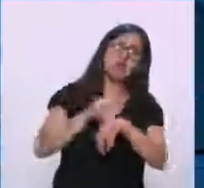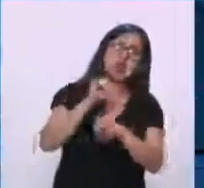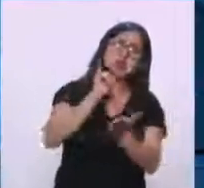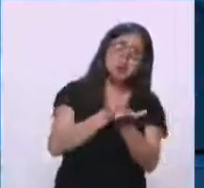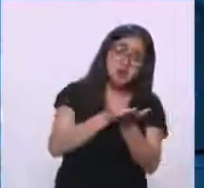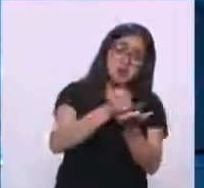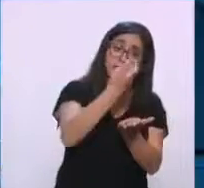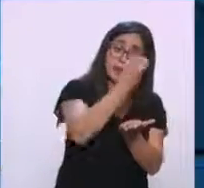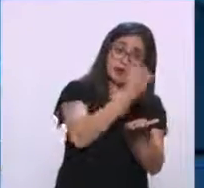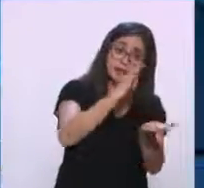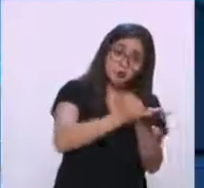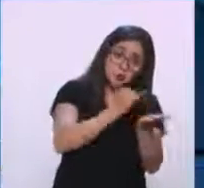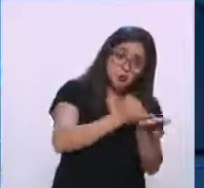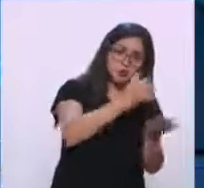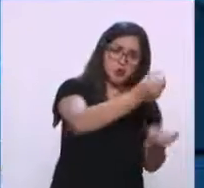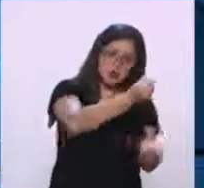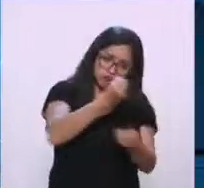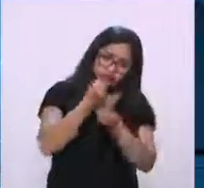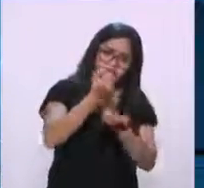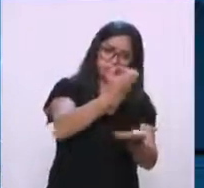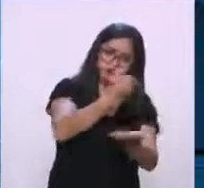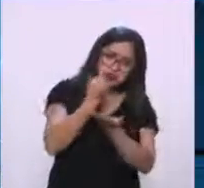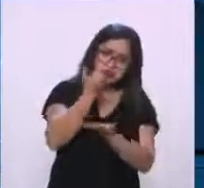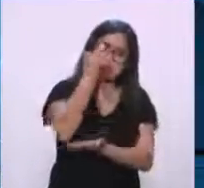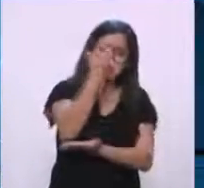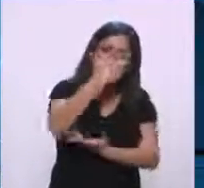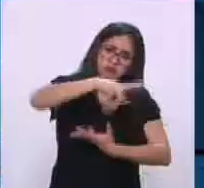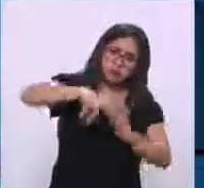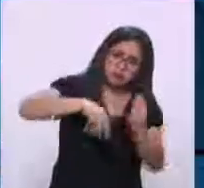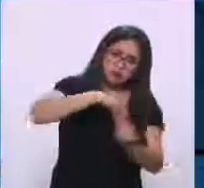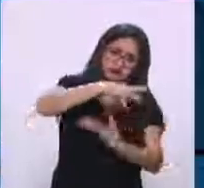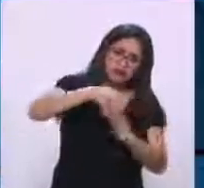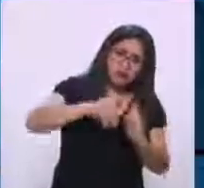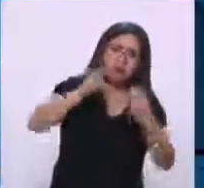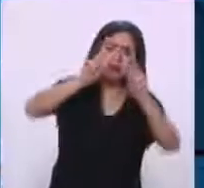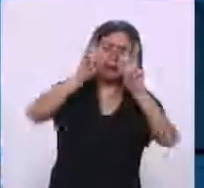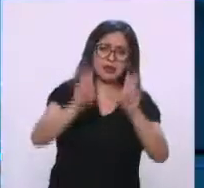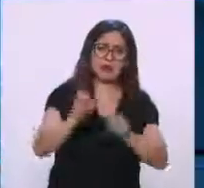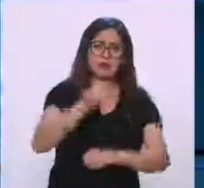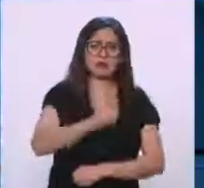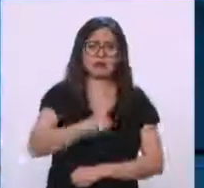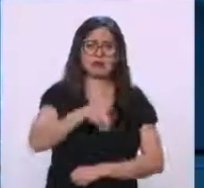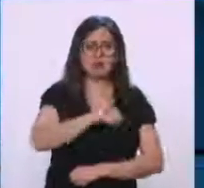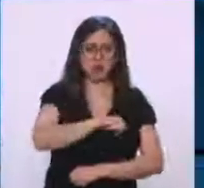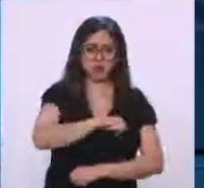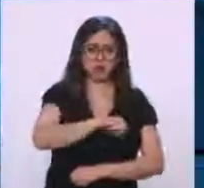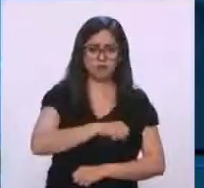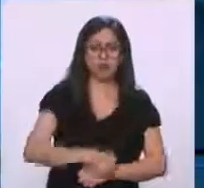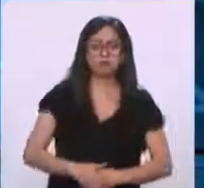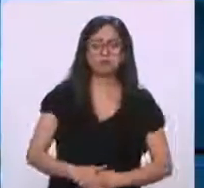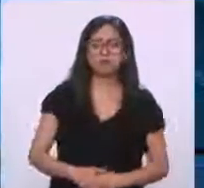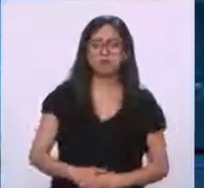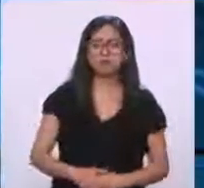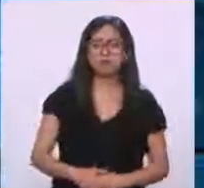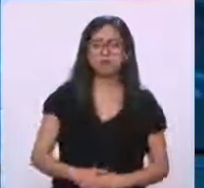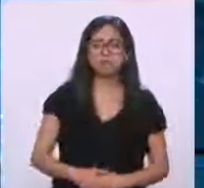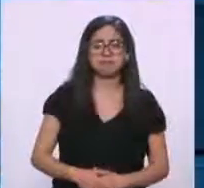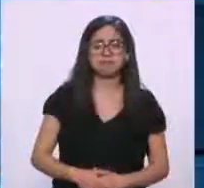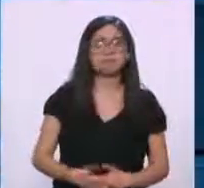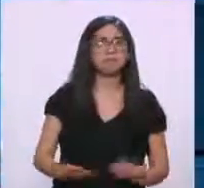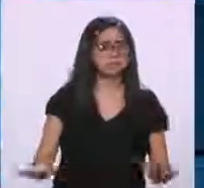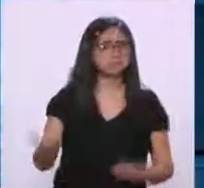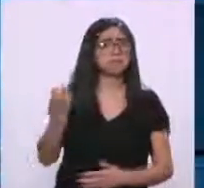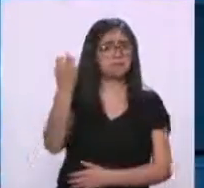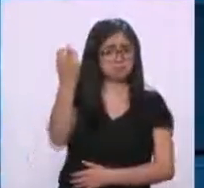recursos con los cuales precisamente financiar pues al sector salud de entrada, ¿no? Así es, Víctor. Finalmente, rápidamente hablas